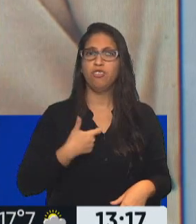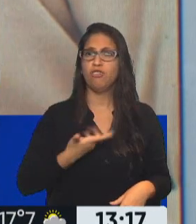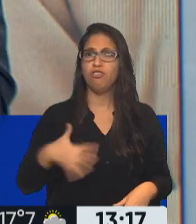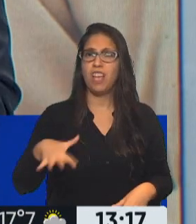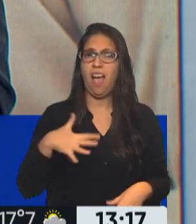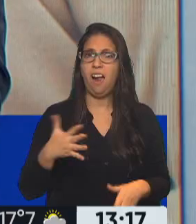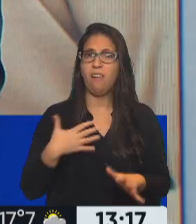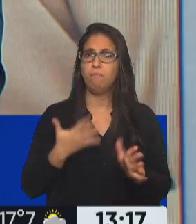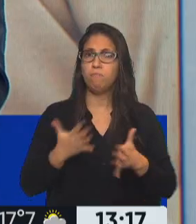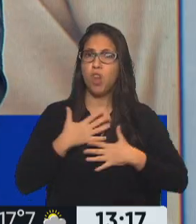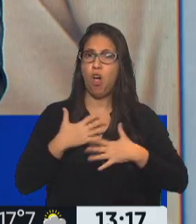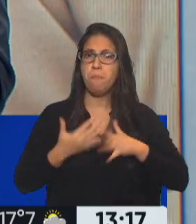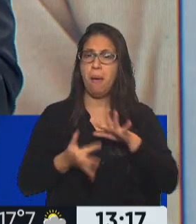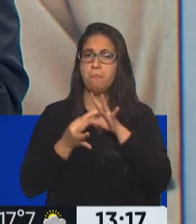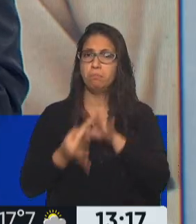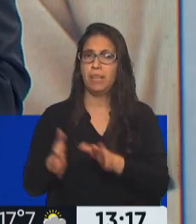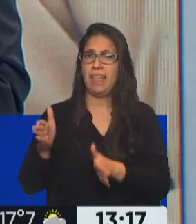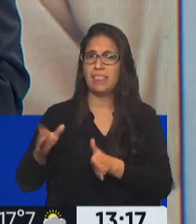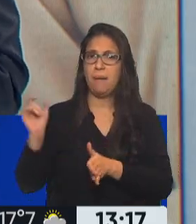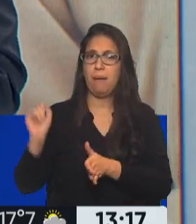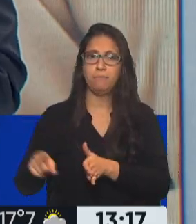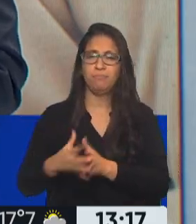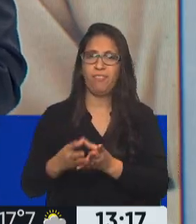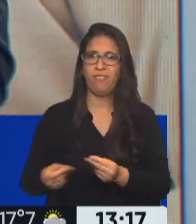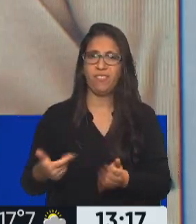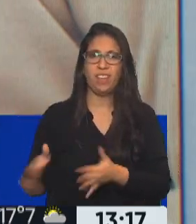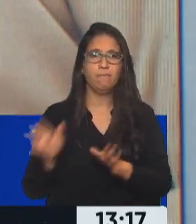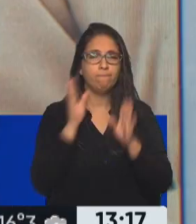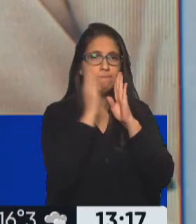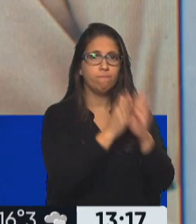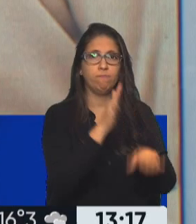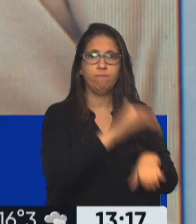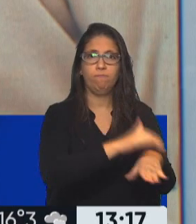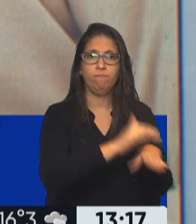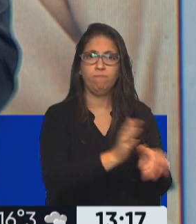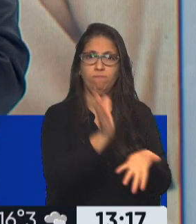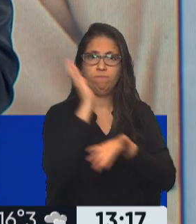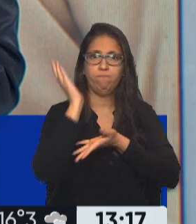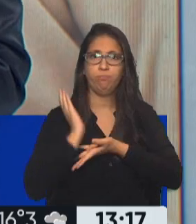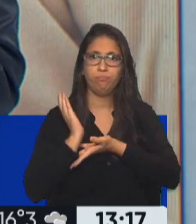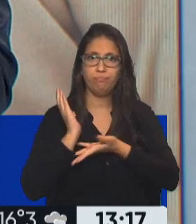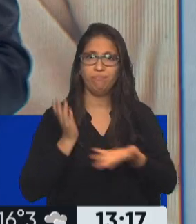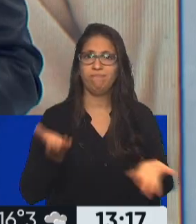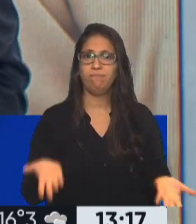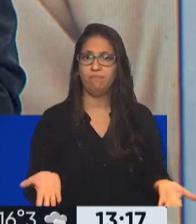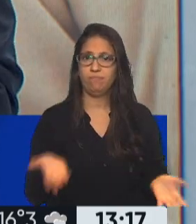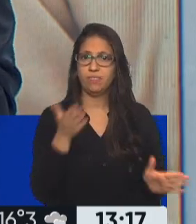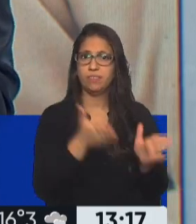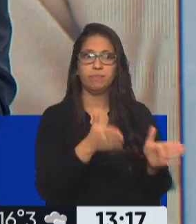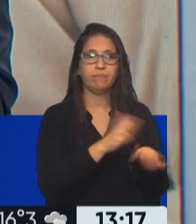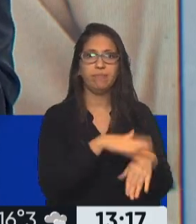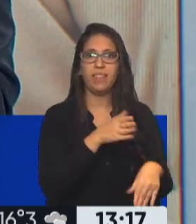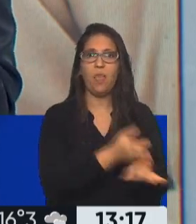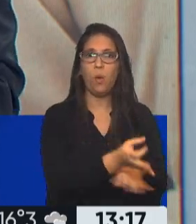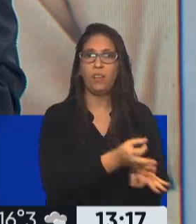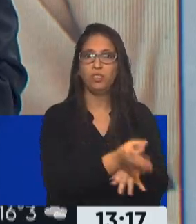activa para su etapa de la vida, ¿no? ¿Por qué? Porque asumió otras responsabilidades que tienen que ver quizás con la etapa de educar a nuestros